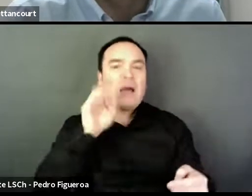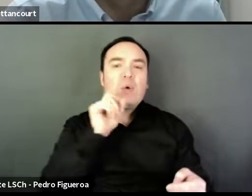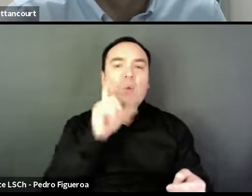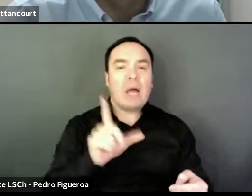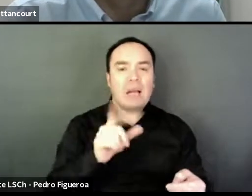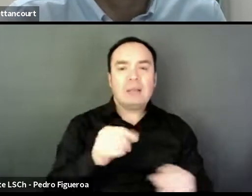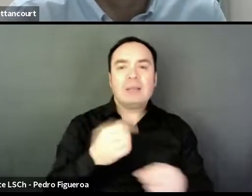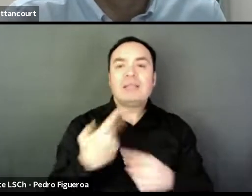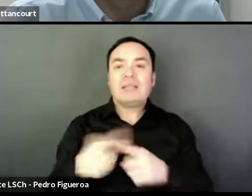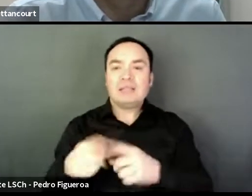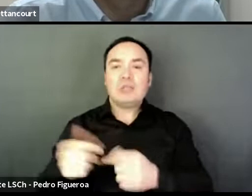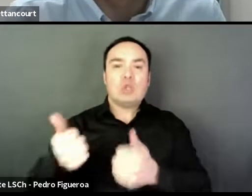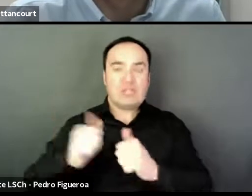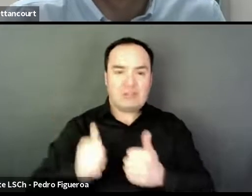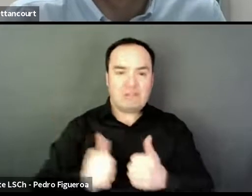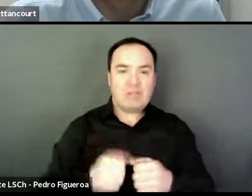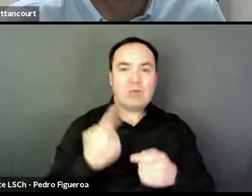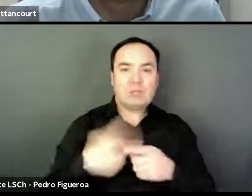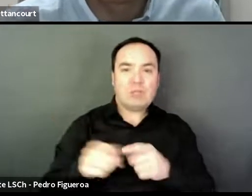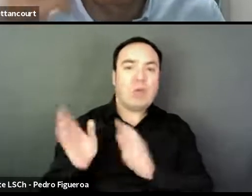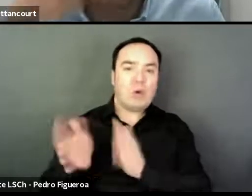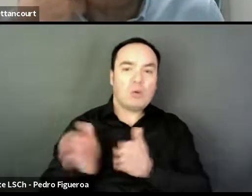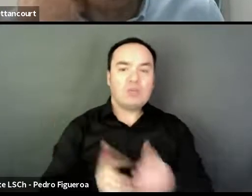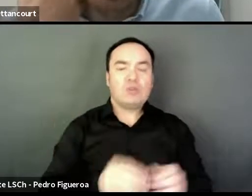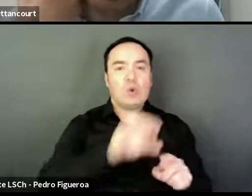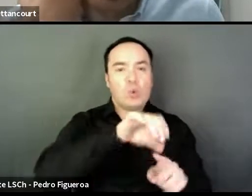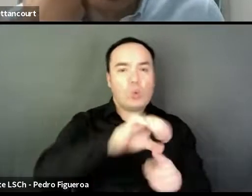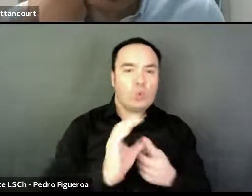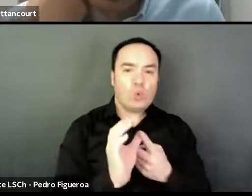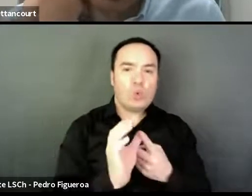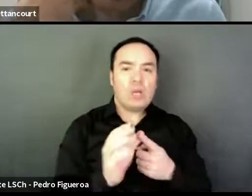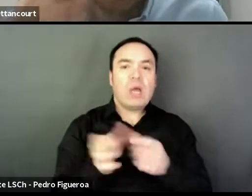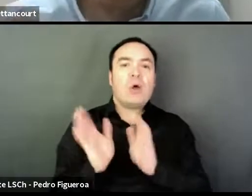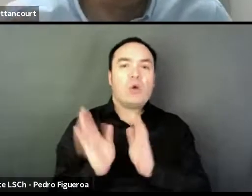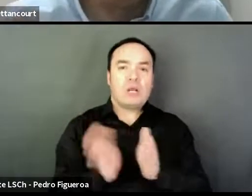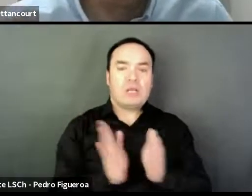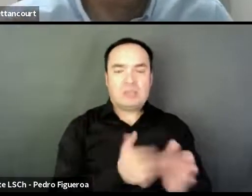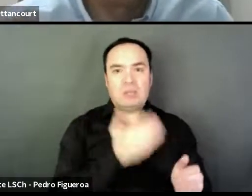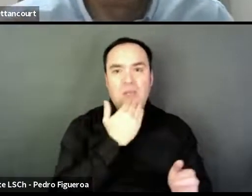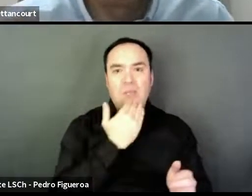temas de organización cultural de cultura organizacional